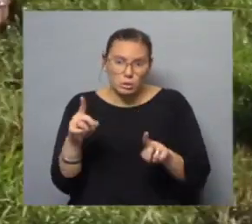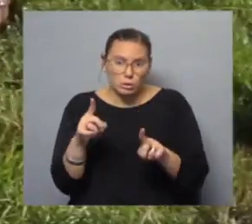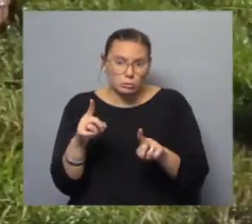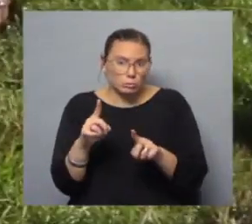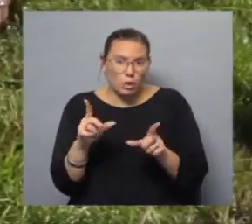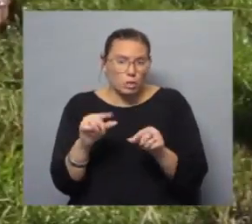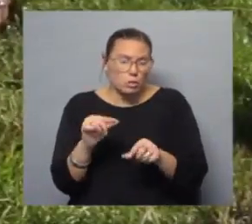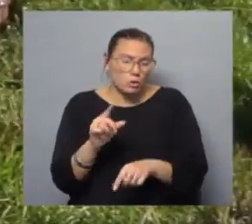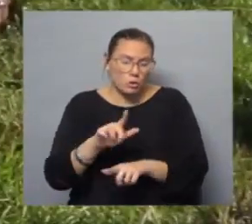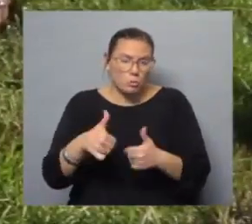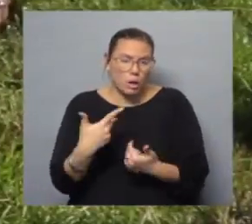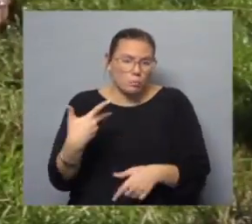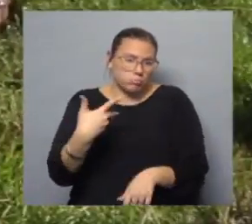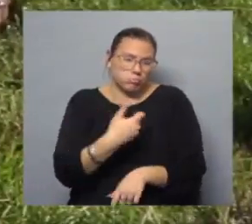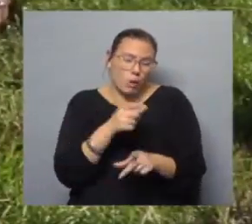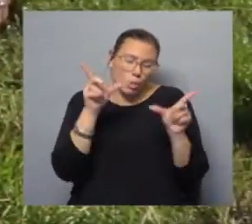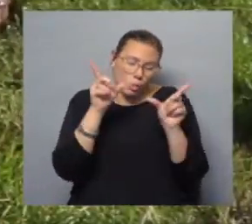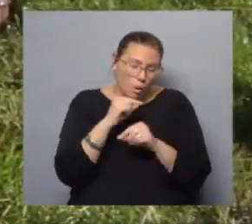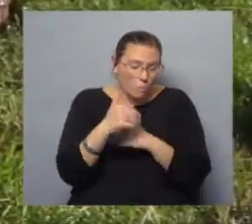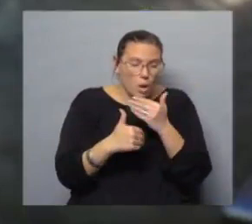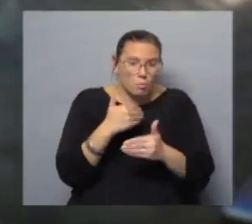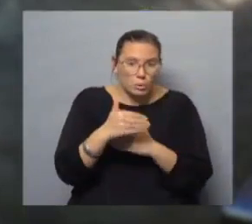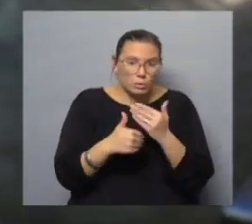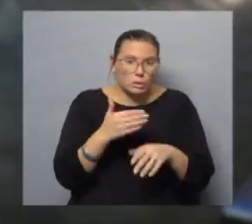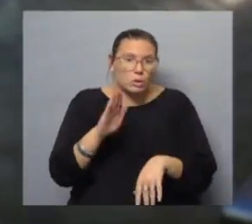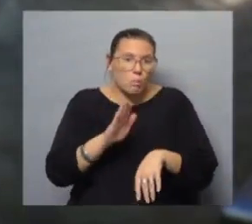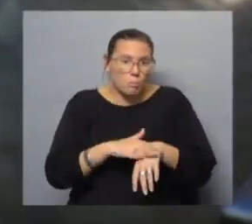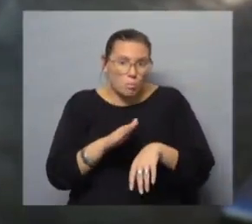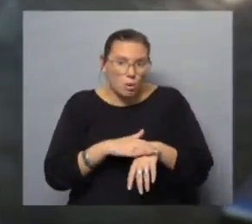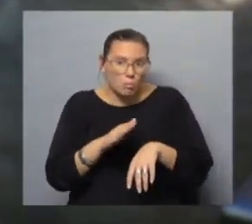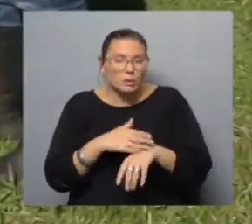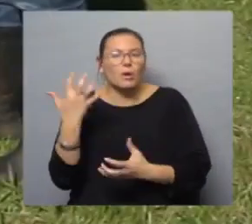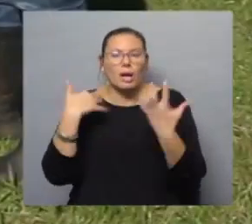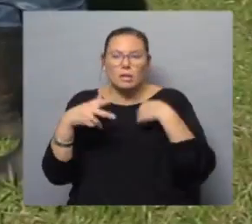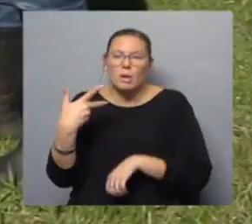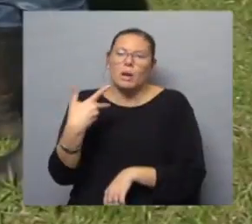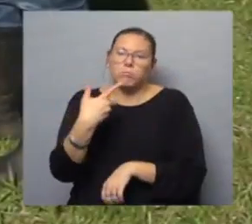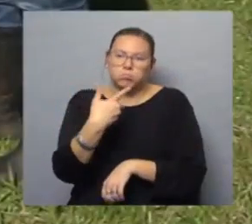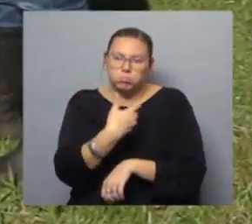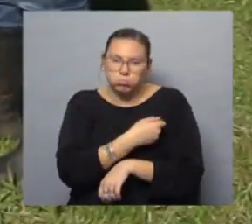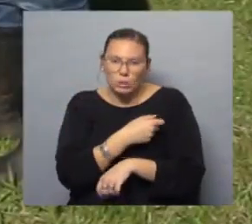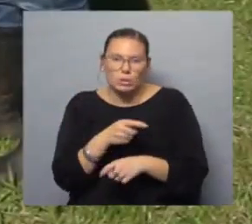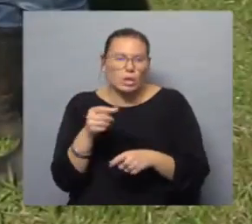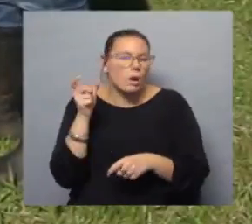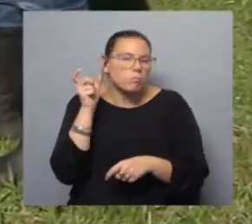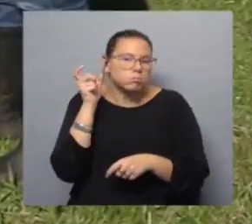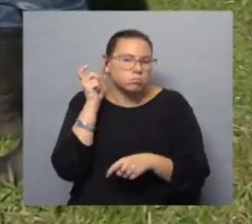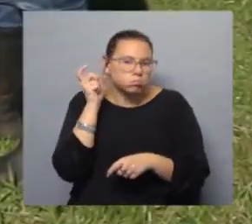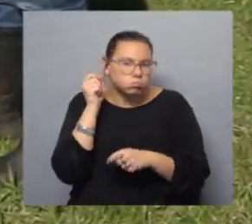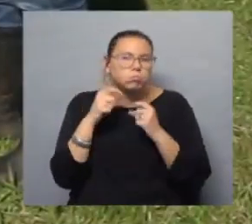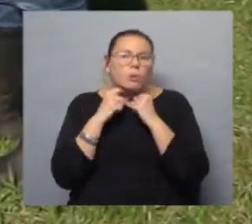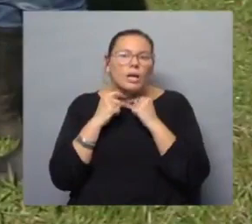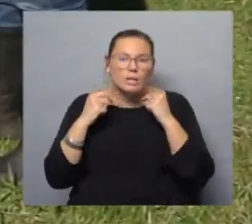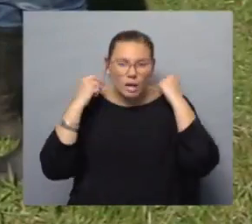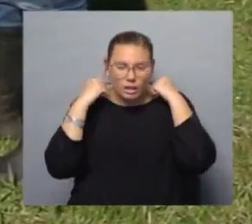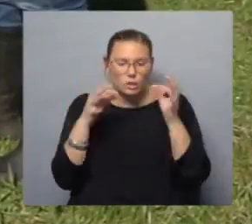anestesiado y todo el procedimiento, desde que el animal se anestesia, se le coloca la caravana, el radiocollar, se